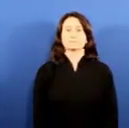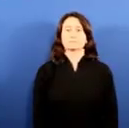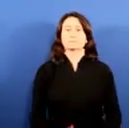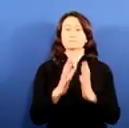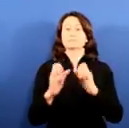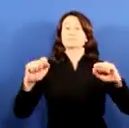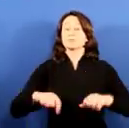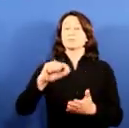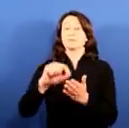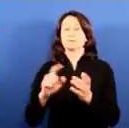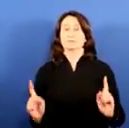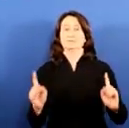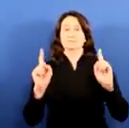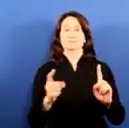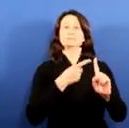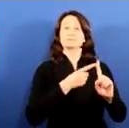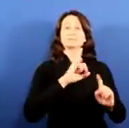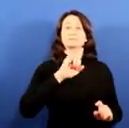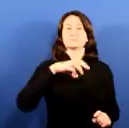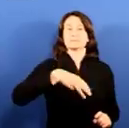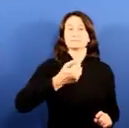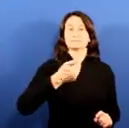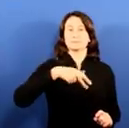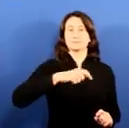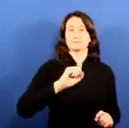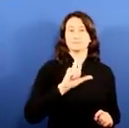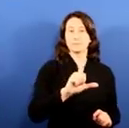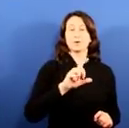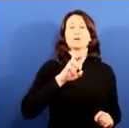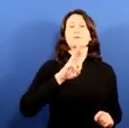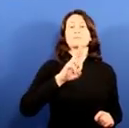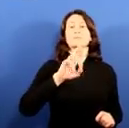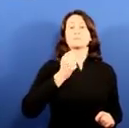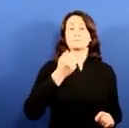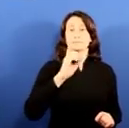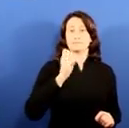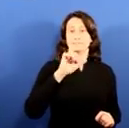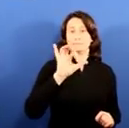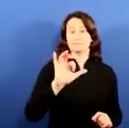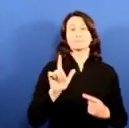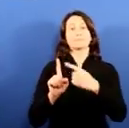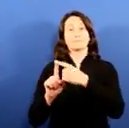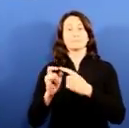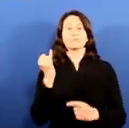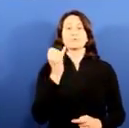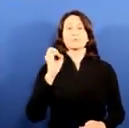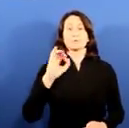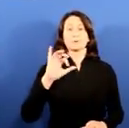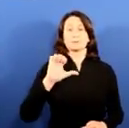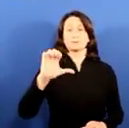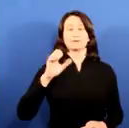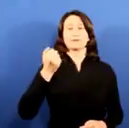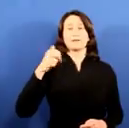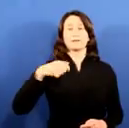convenio firmado por el diputado de Promoción Económica Imanol Pradales y el presidente de la Cámara de Comercio, Industria y Navegación de Bilbao, José Ángel